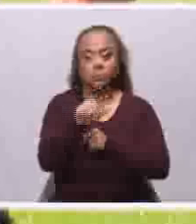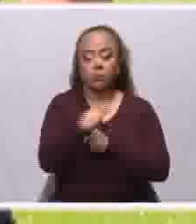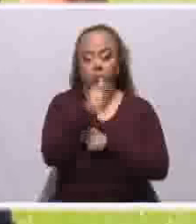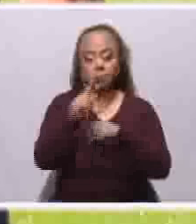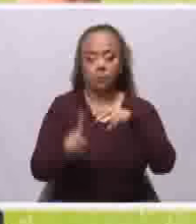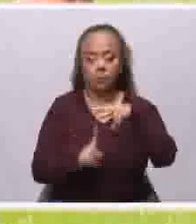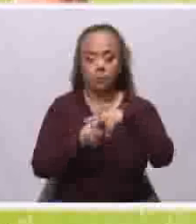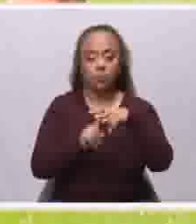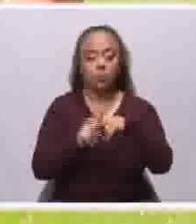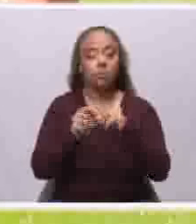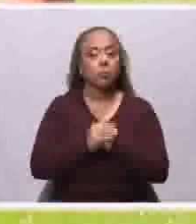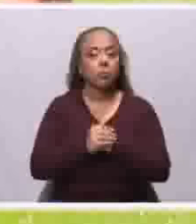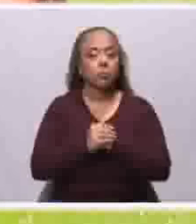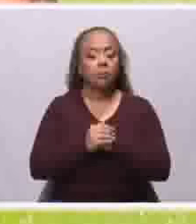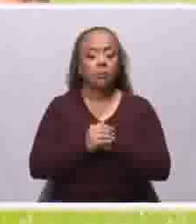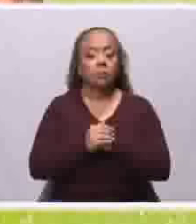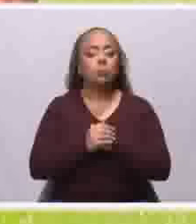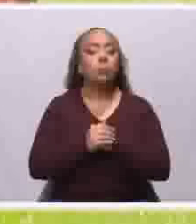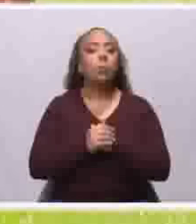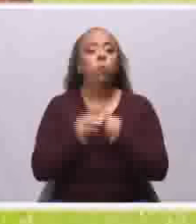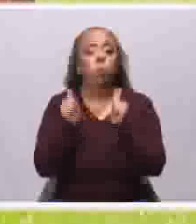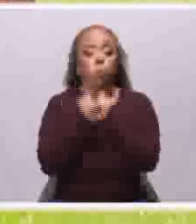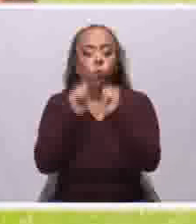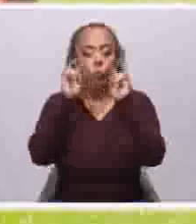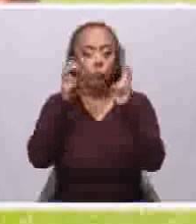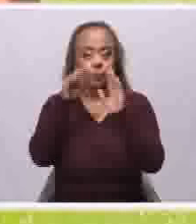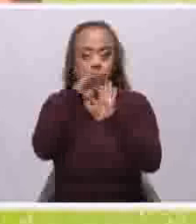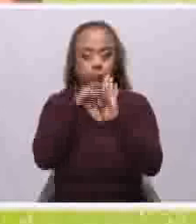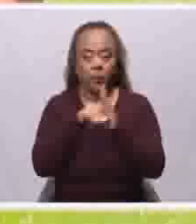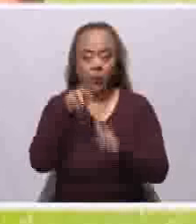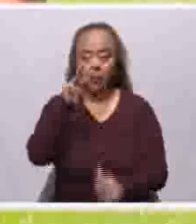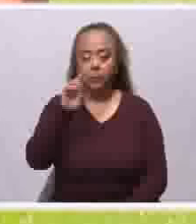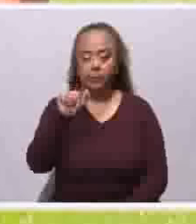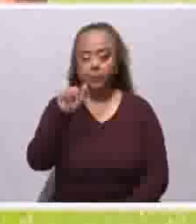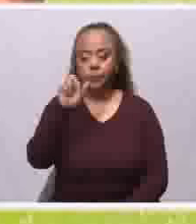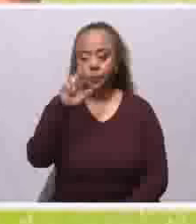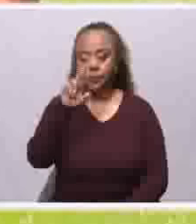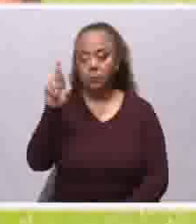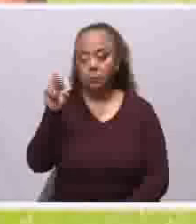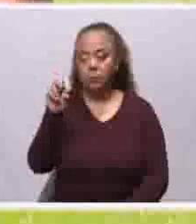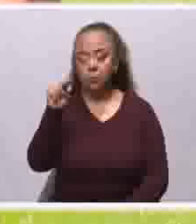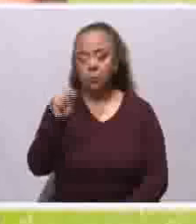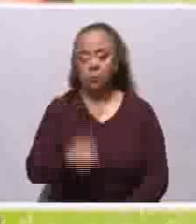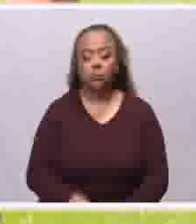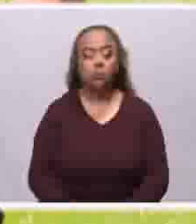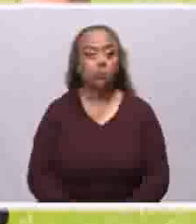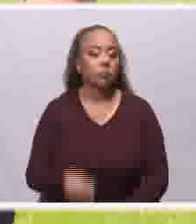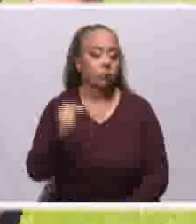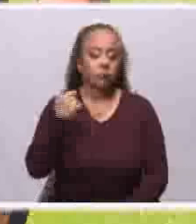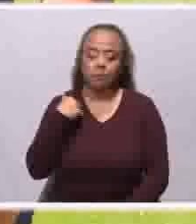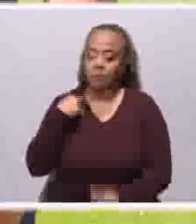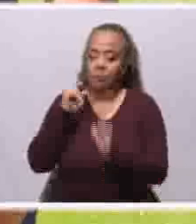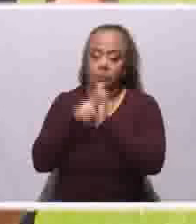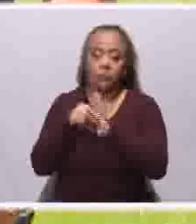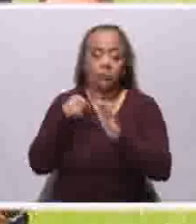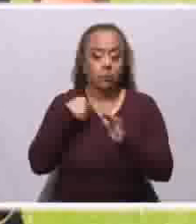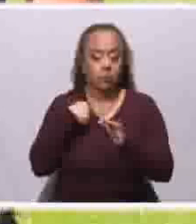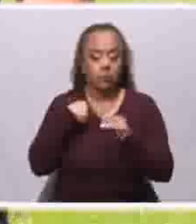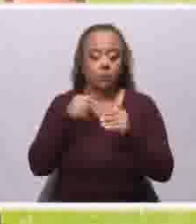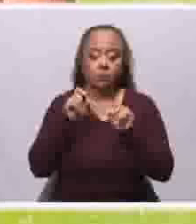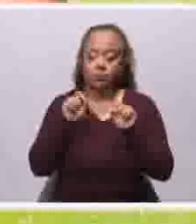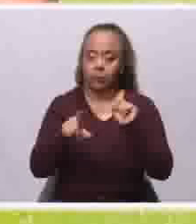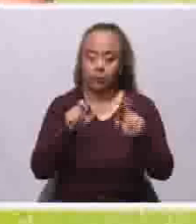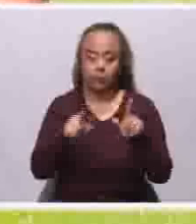aparece acá bien ponderado eh con el tema de la ponderación es Warren verdad que Warren no tiene tantos minutos yo de media cancha hacia